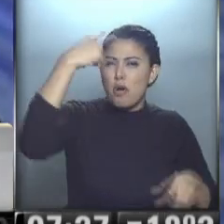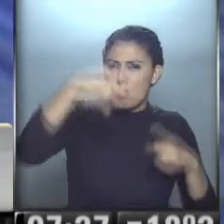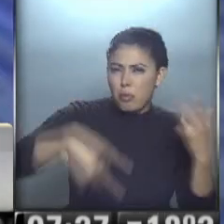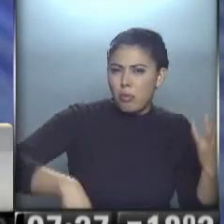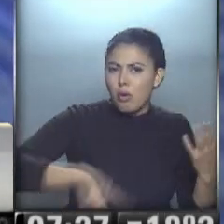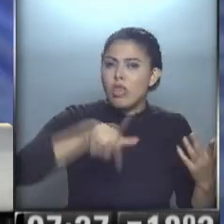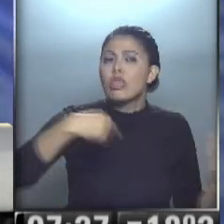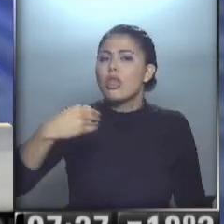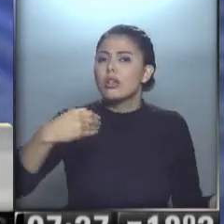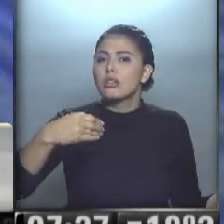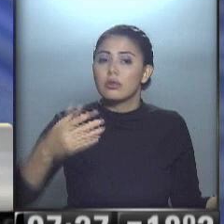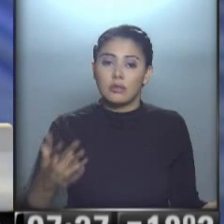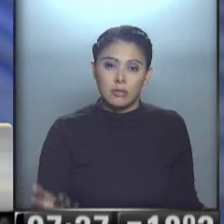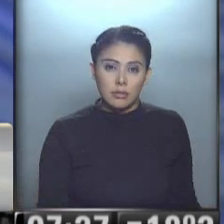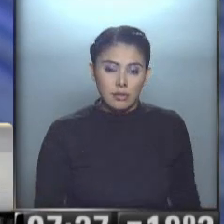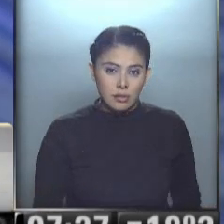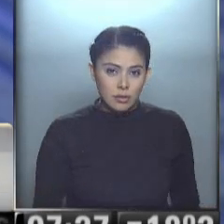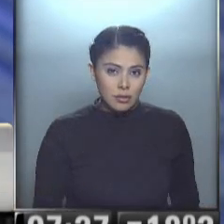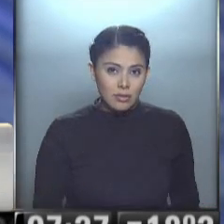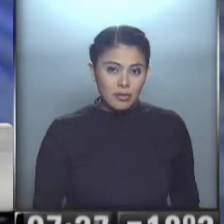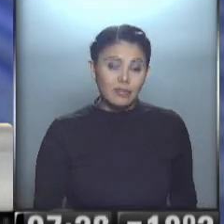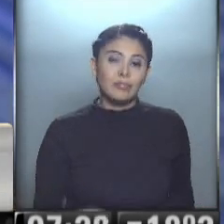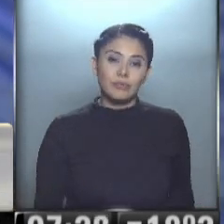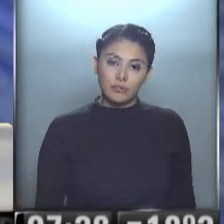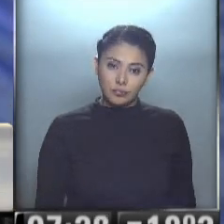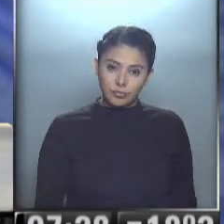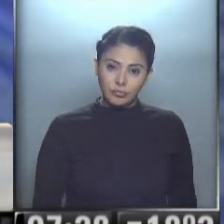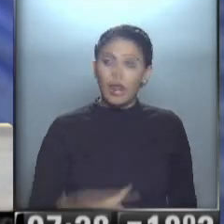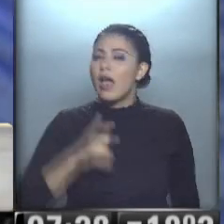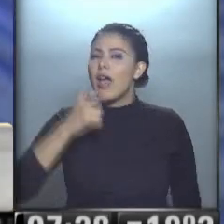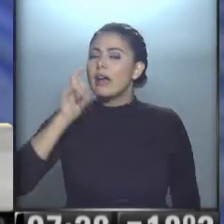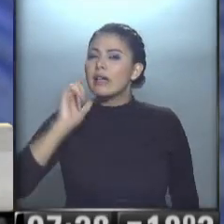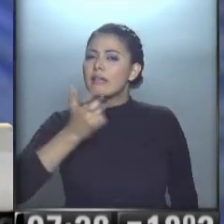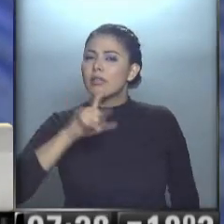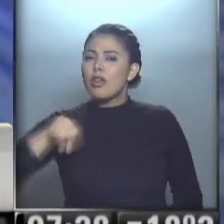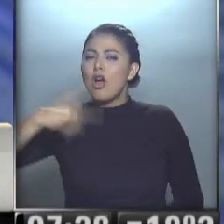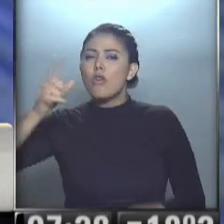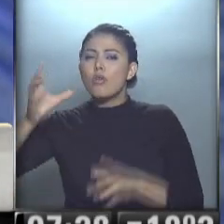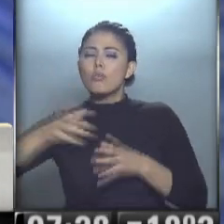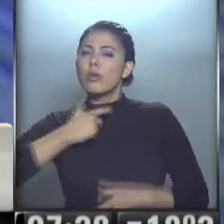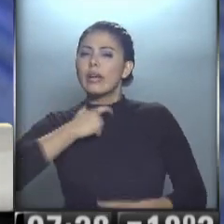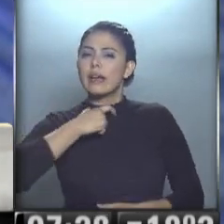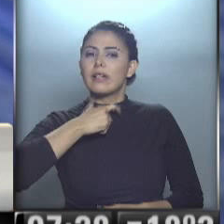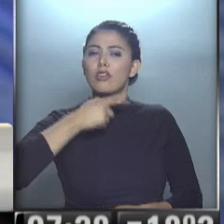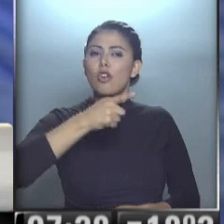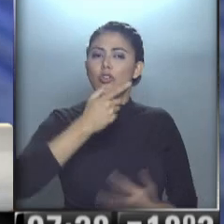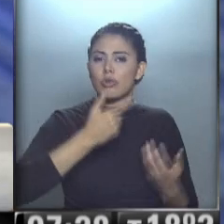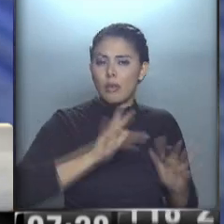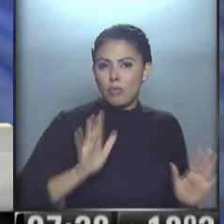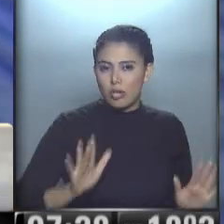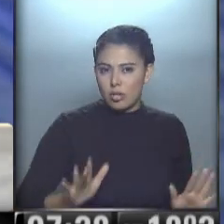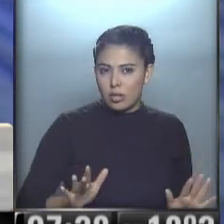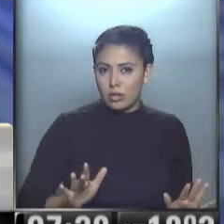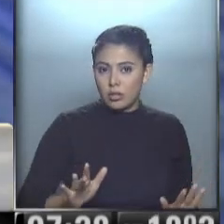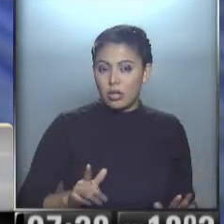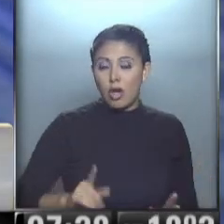suceden porque se quiere desgastar los valores de la Democracia que